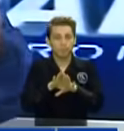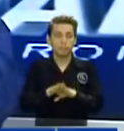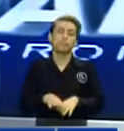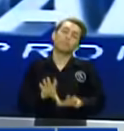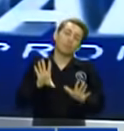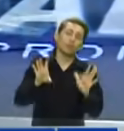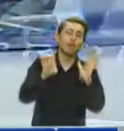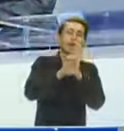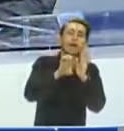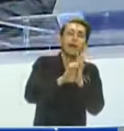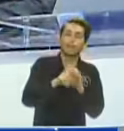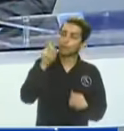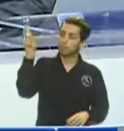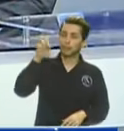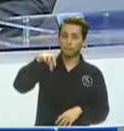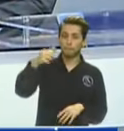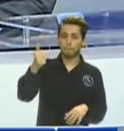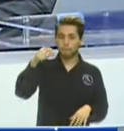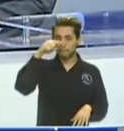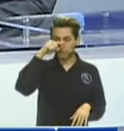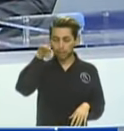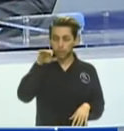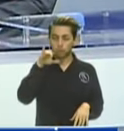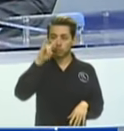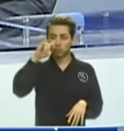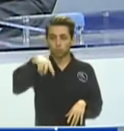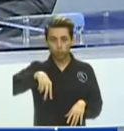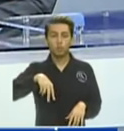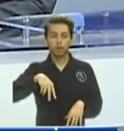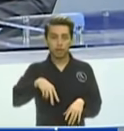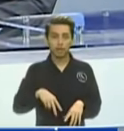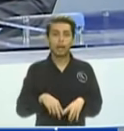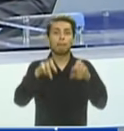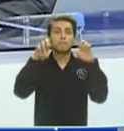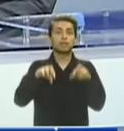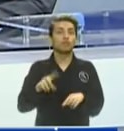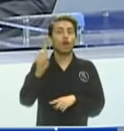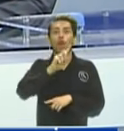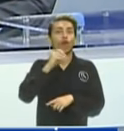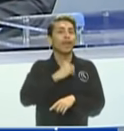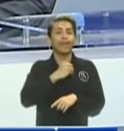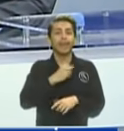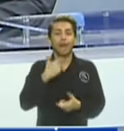caso Patsum. La gente no compra las verduras de Patsum.